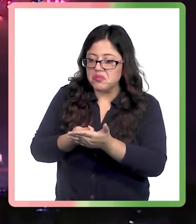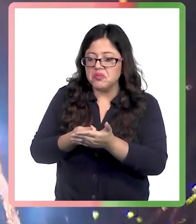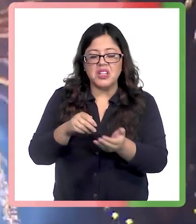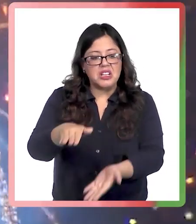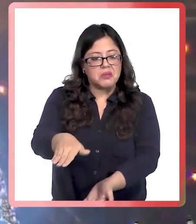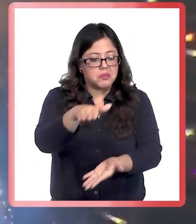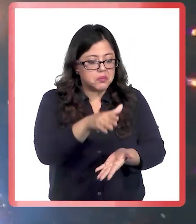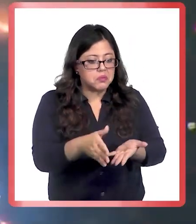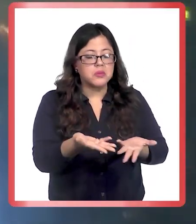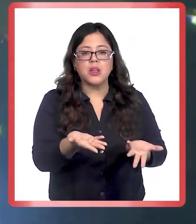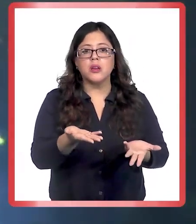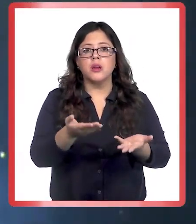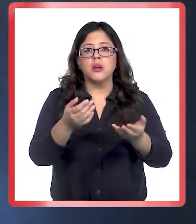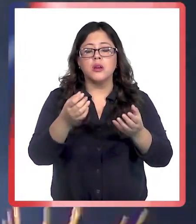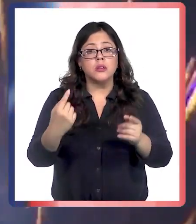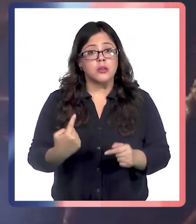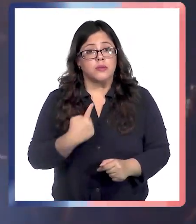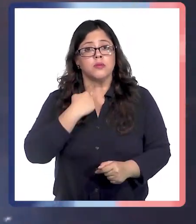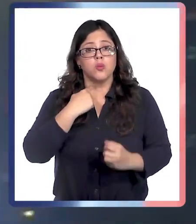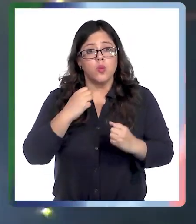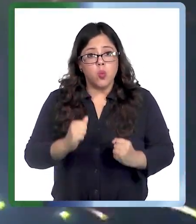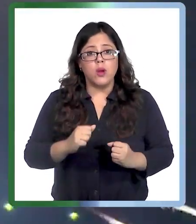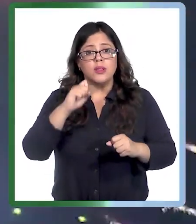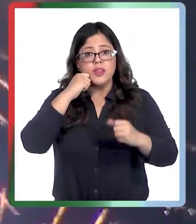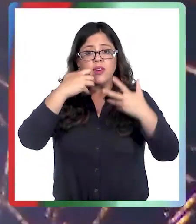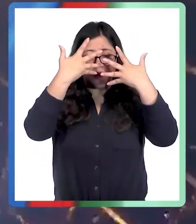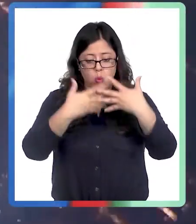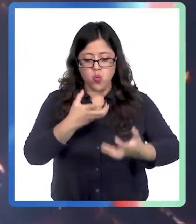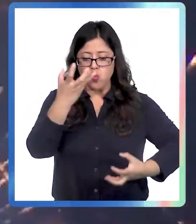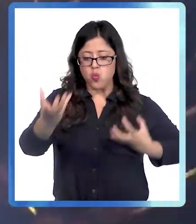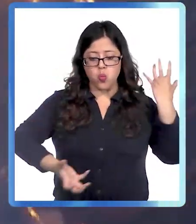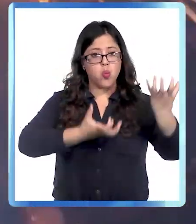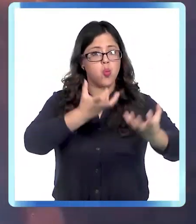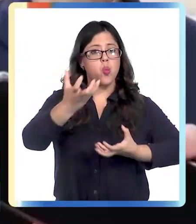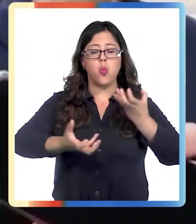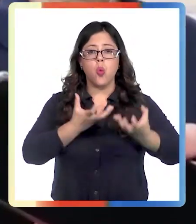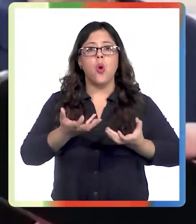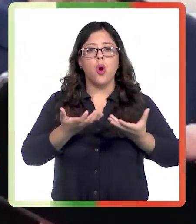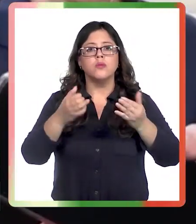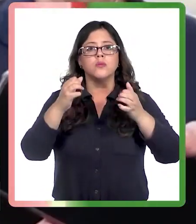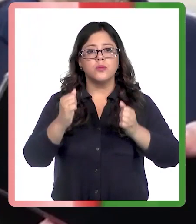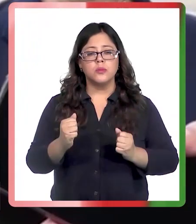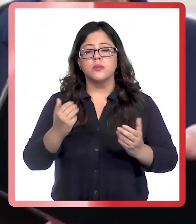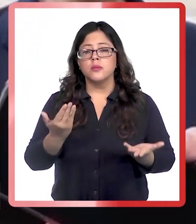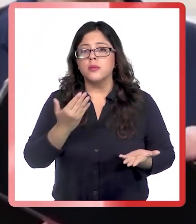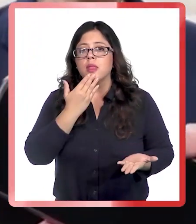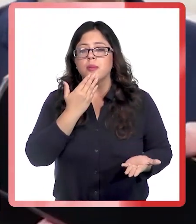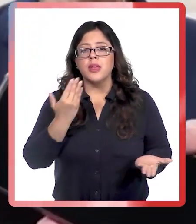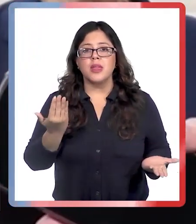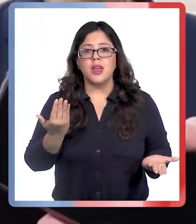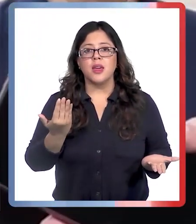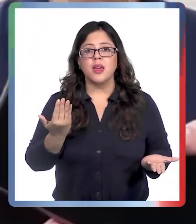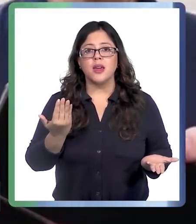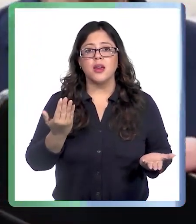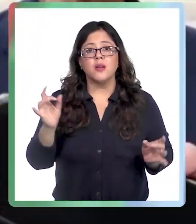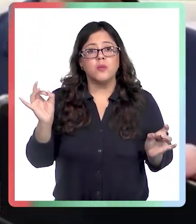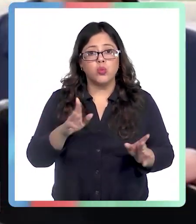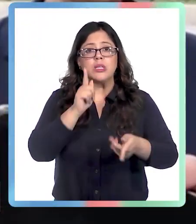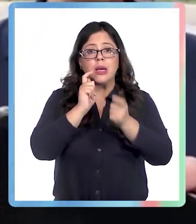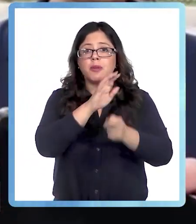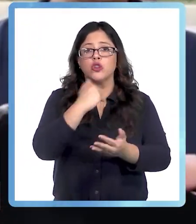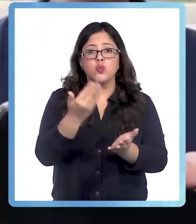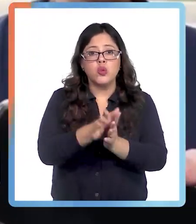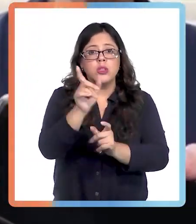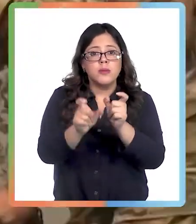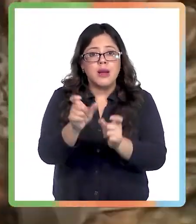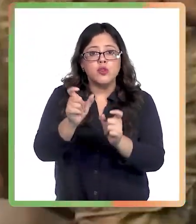utilización, es el daño que pueden producir, digamos. Son quemaduras notables, ¿no es cierto?, y que pueden significar incluso hasta la vida de las personas, sobre